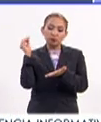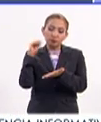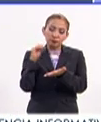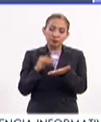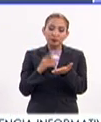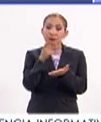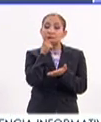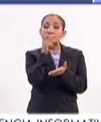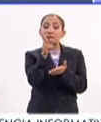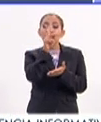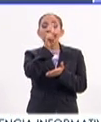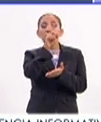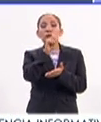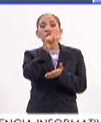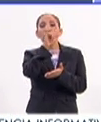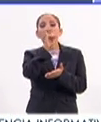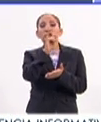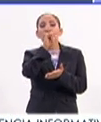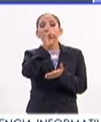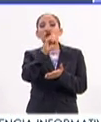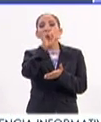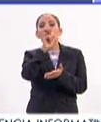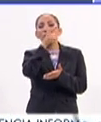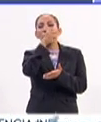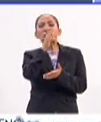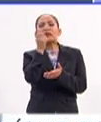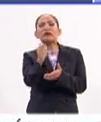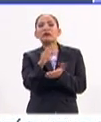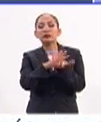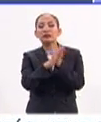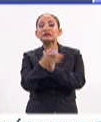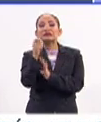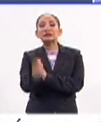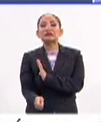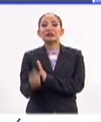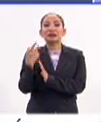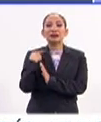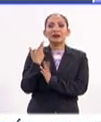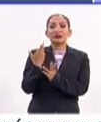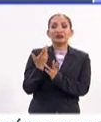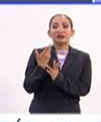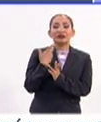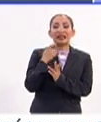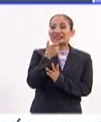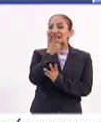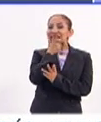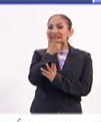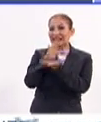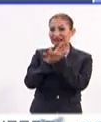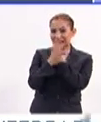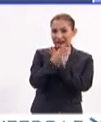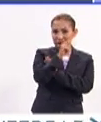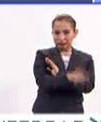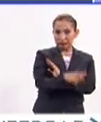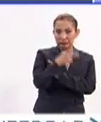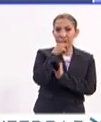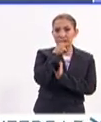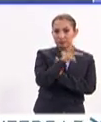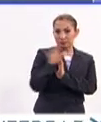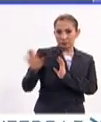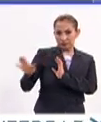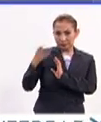construyó el término de politólogo para traducir el término political scientist en inglés. A él se debe ese neologismo.